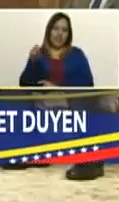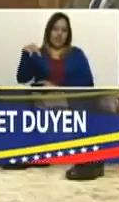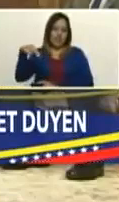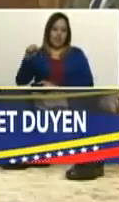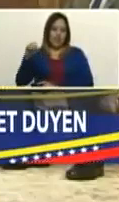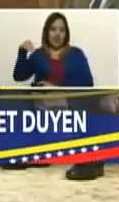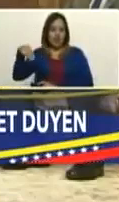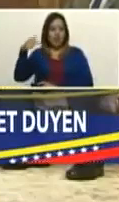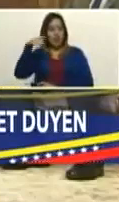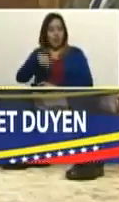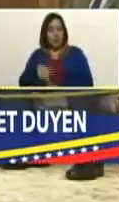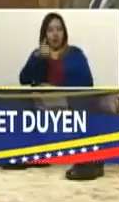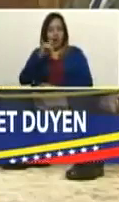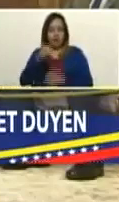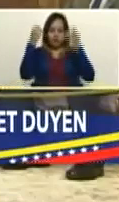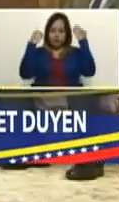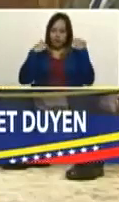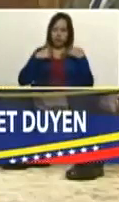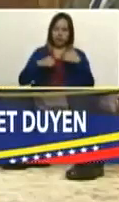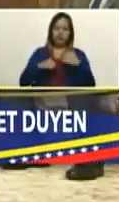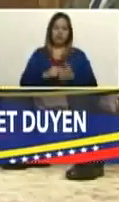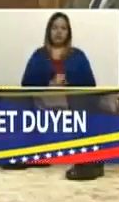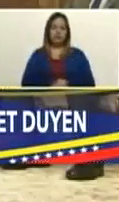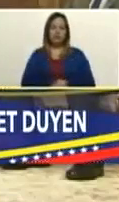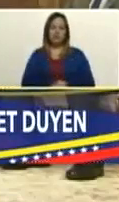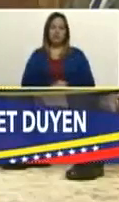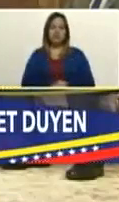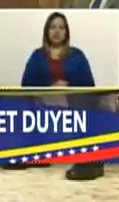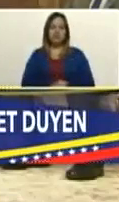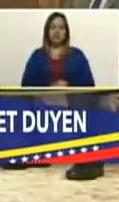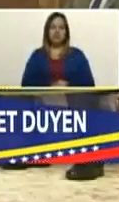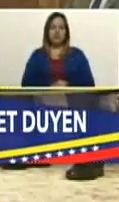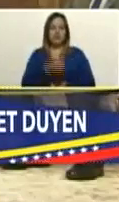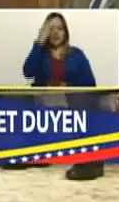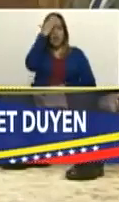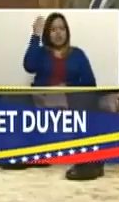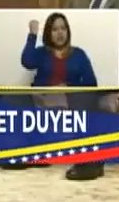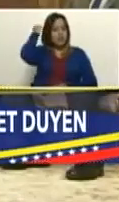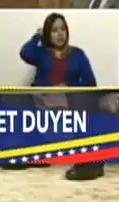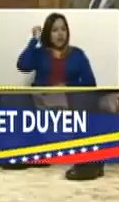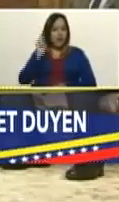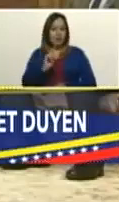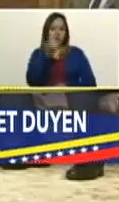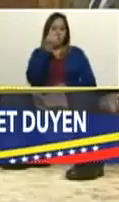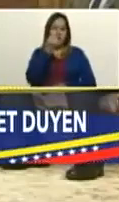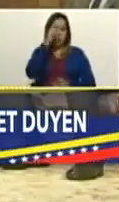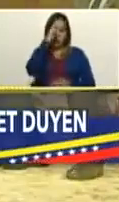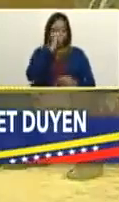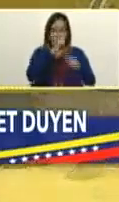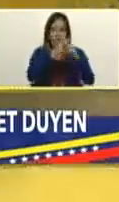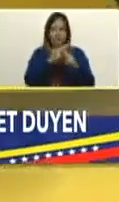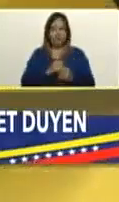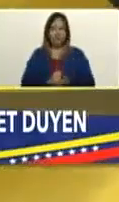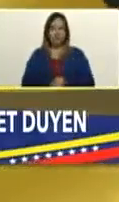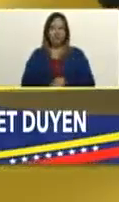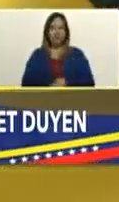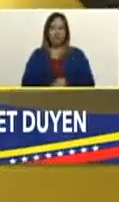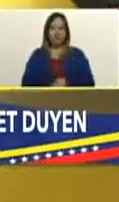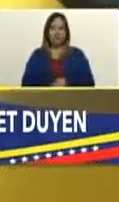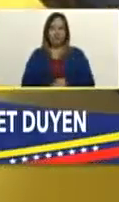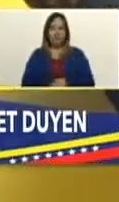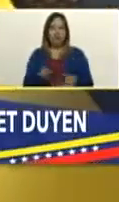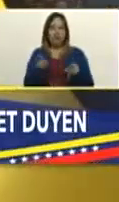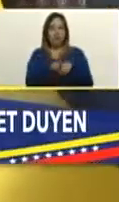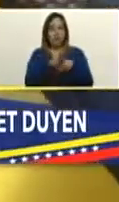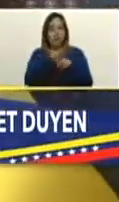hoy recibe la condecoración Francisco de Miranda en su primera clase como un